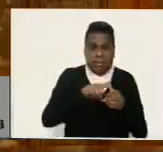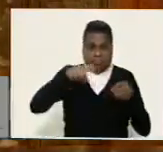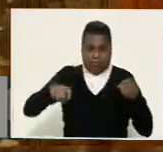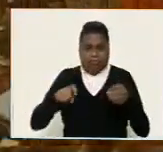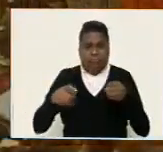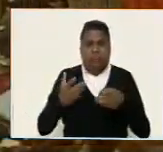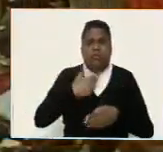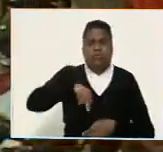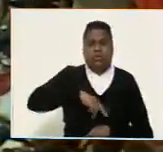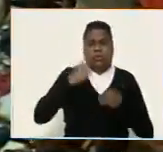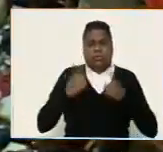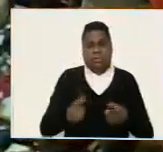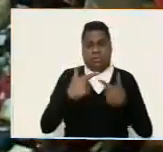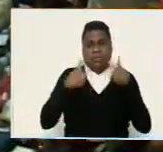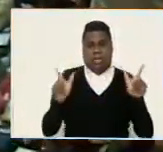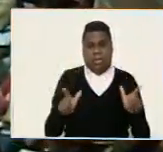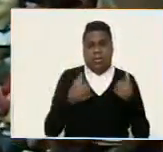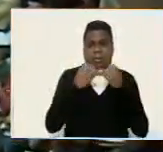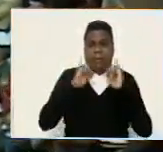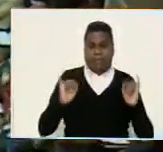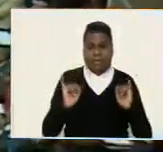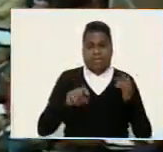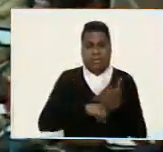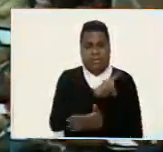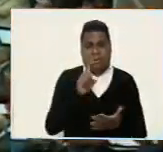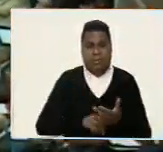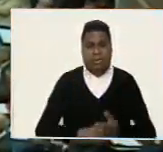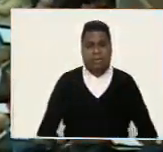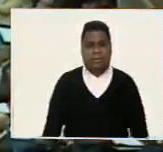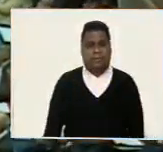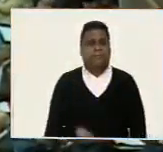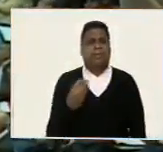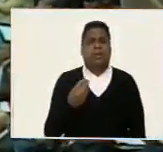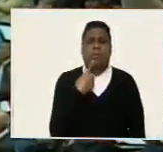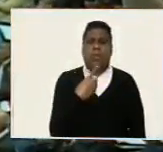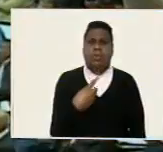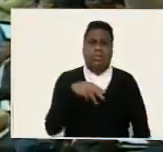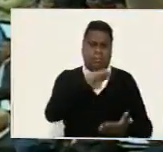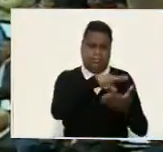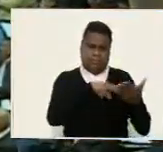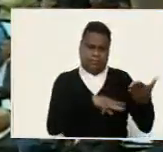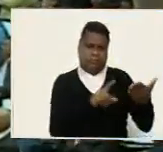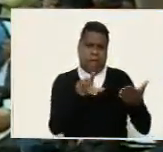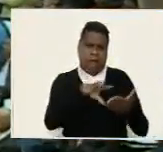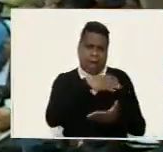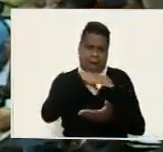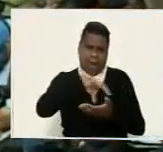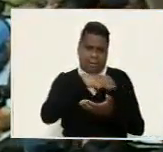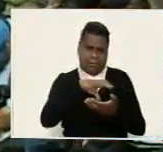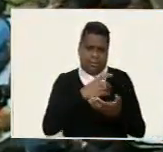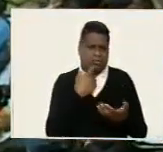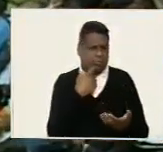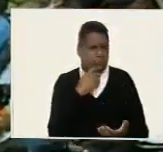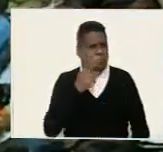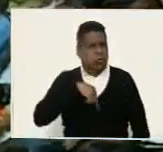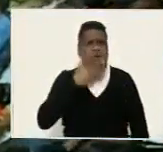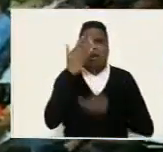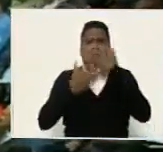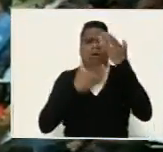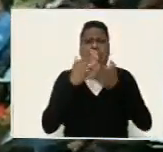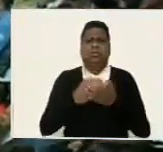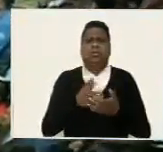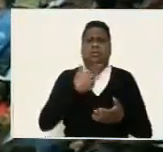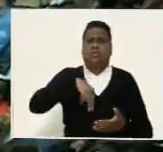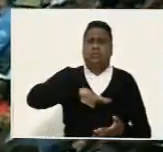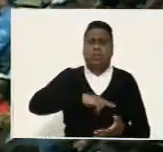ser libres, soberanos e independientes. Y como dice un himno que muchos de los de aquí cantamos, somos millones,